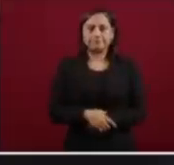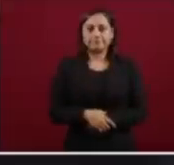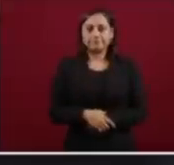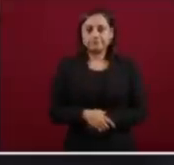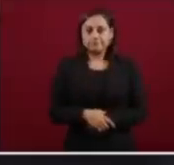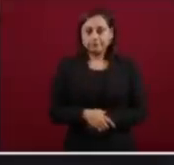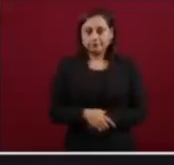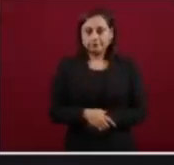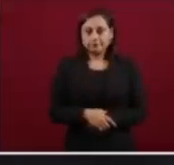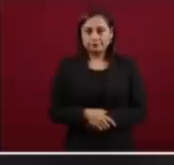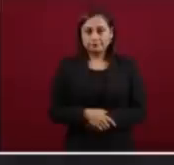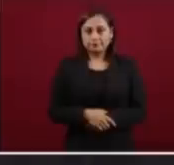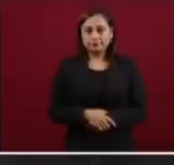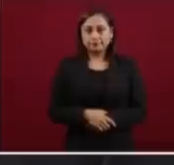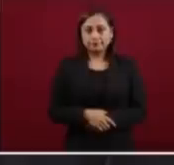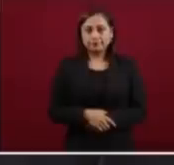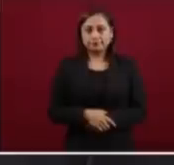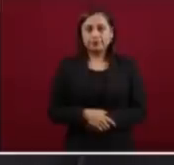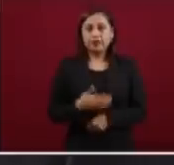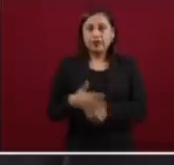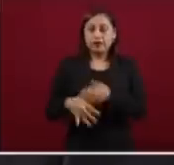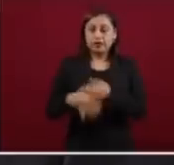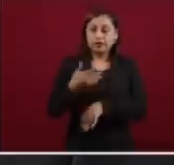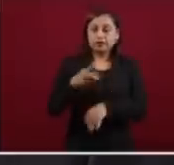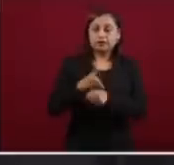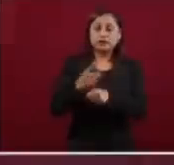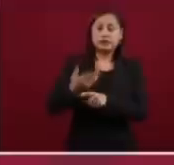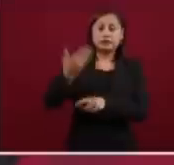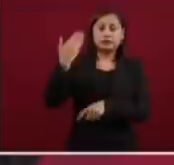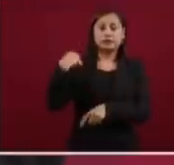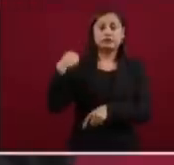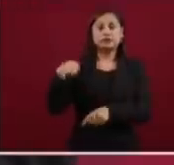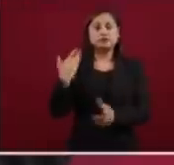hace 15 días estuve en san quintín